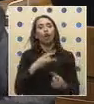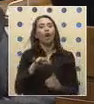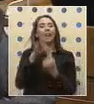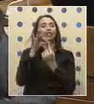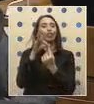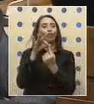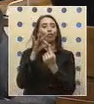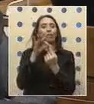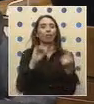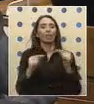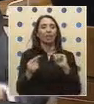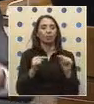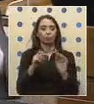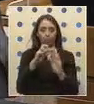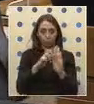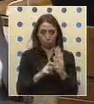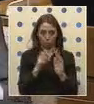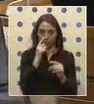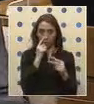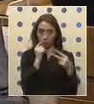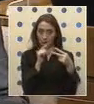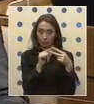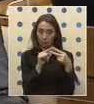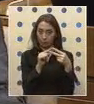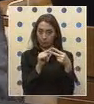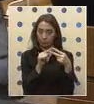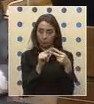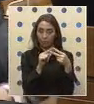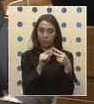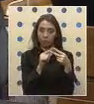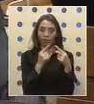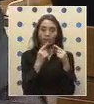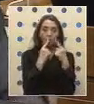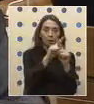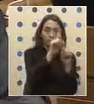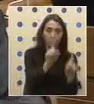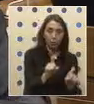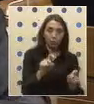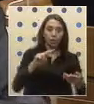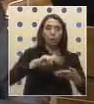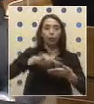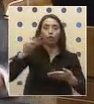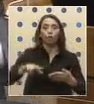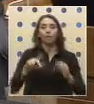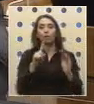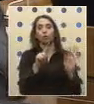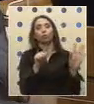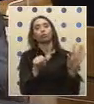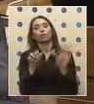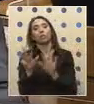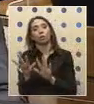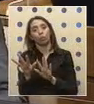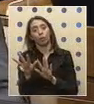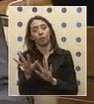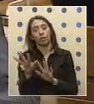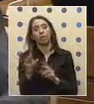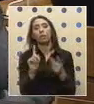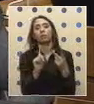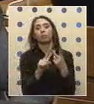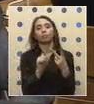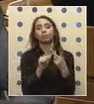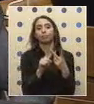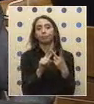problema y que tenía que ver con la consulta del 169 y que tenía que ver